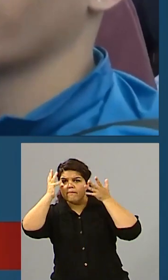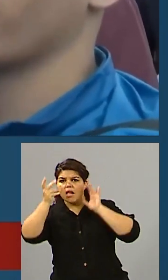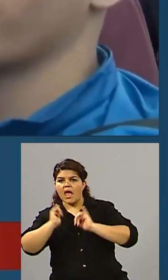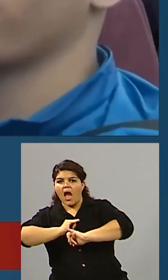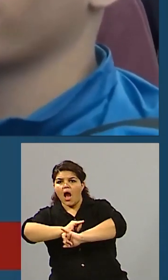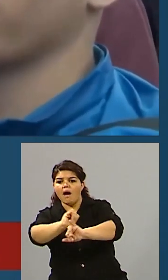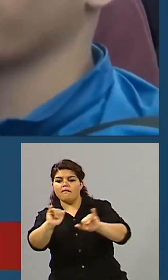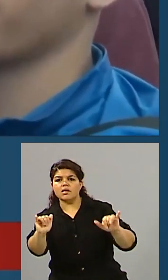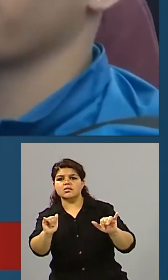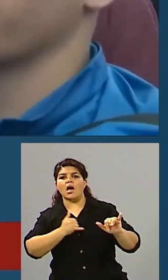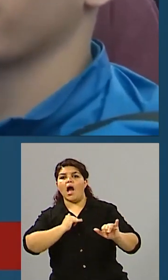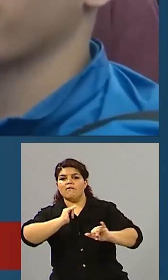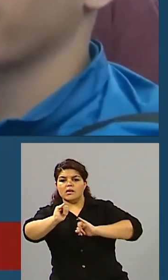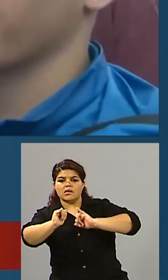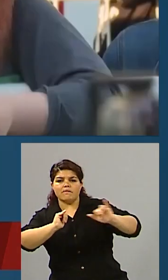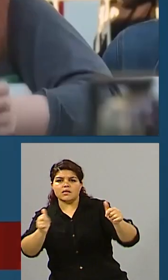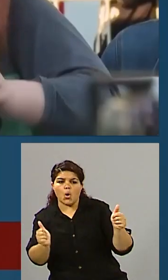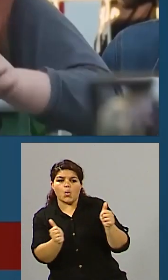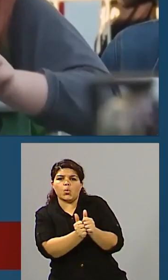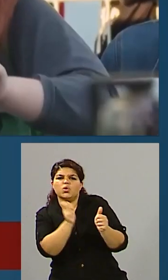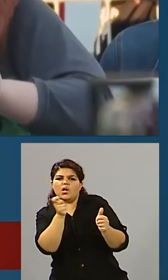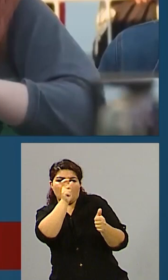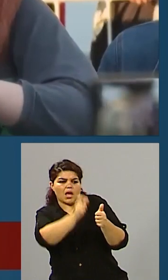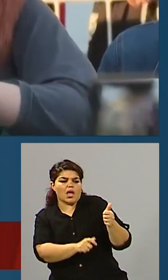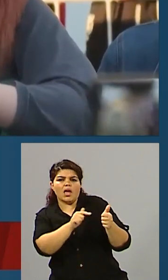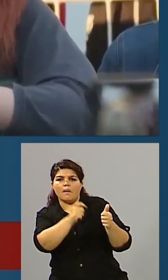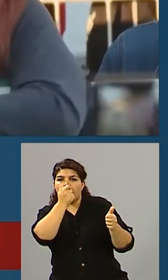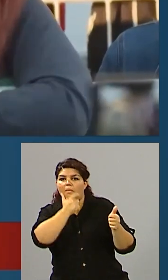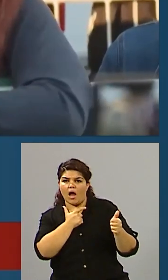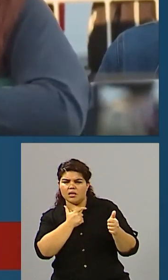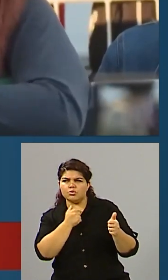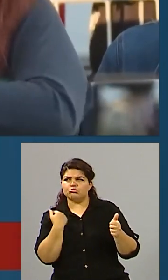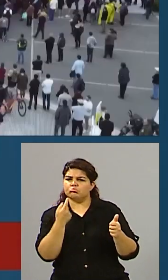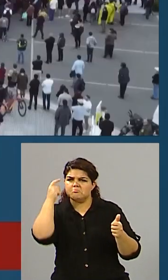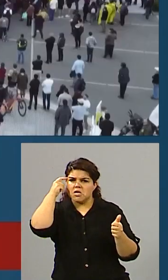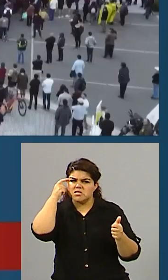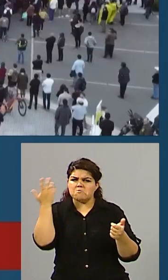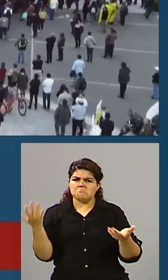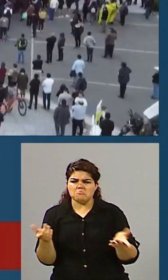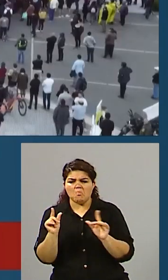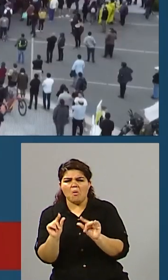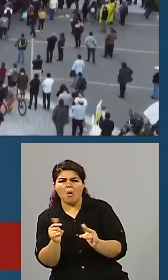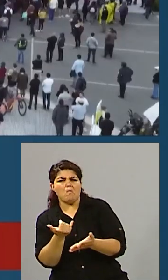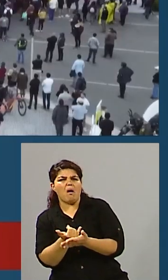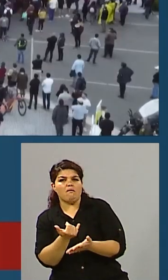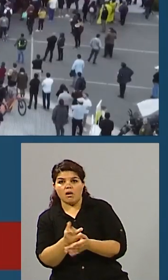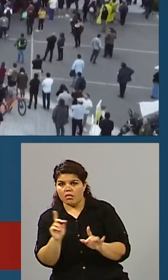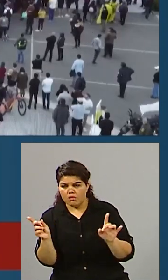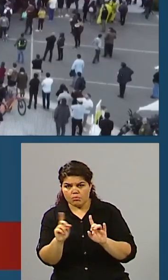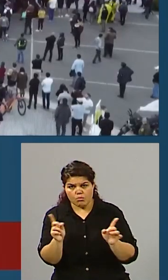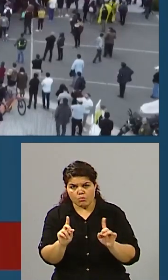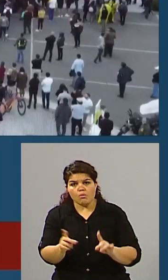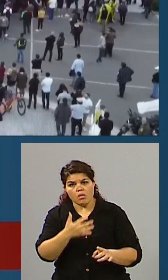más lejos de lo que se podía pensar. Pero también es interesante ver cómo hoy vamos a